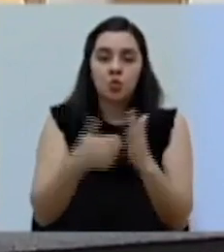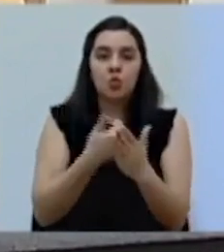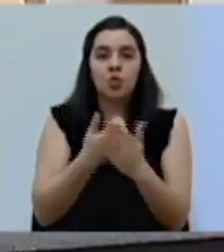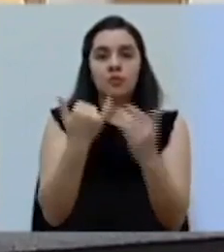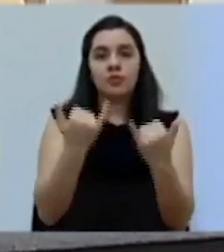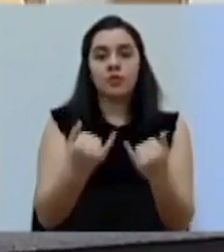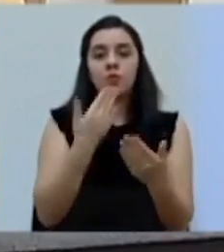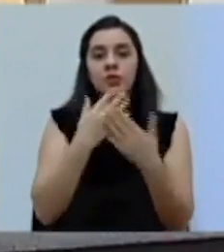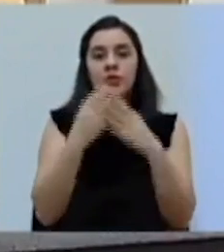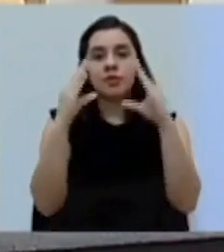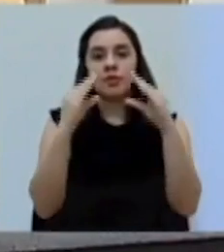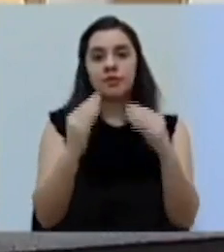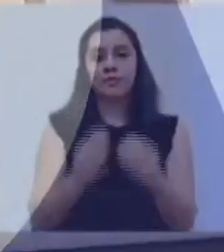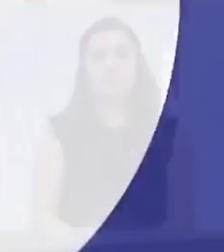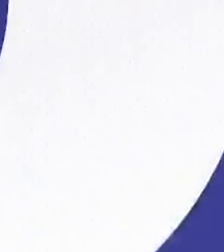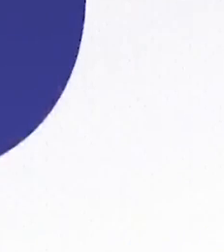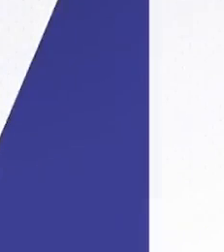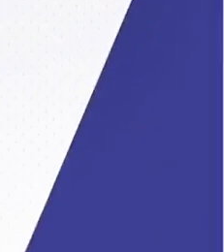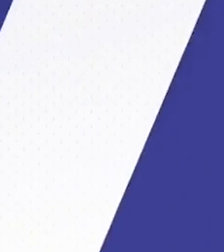tardes.